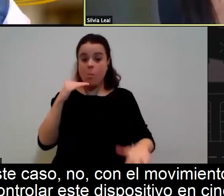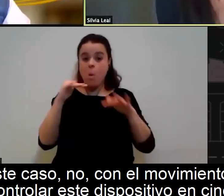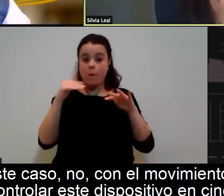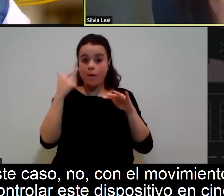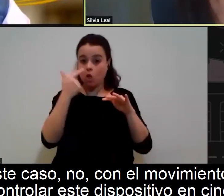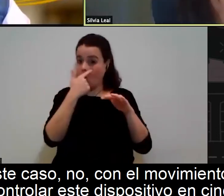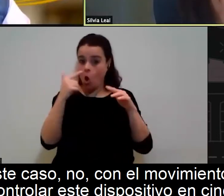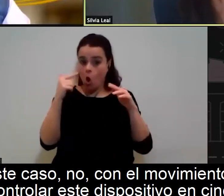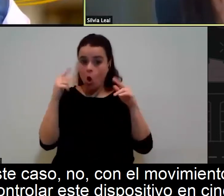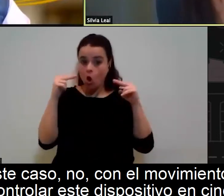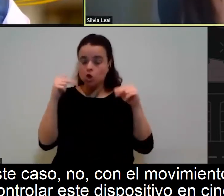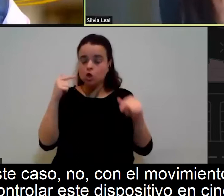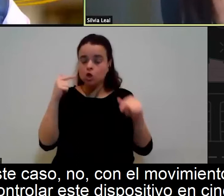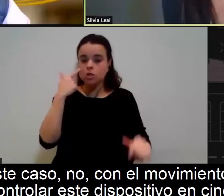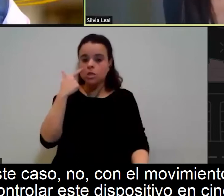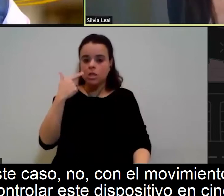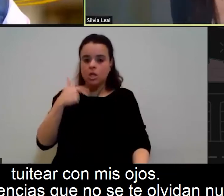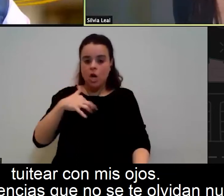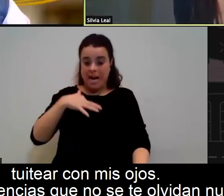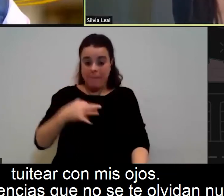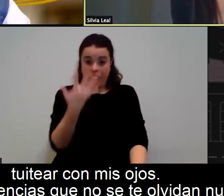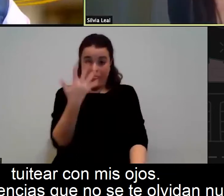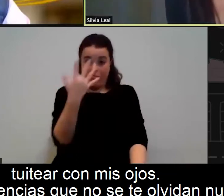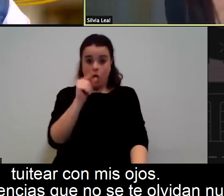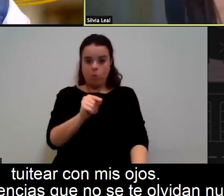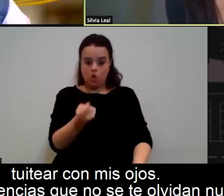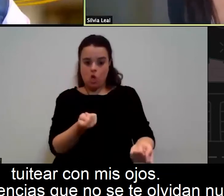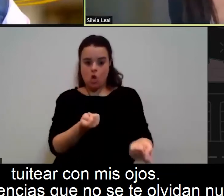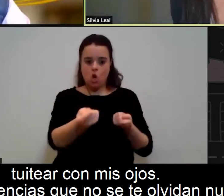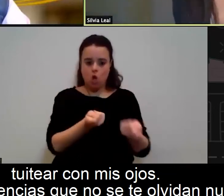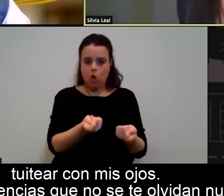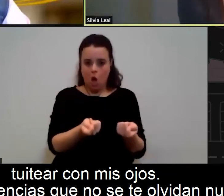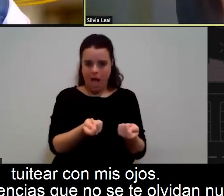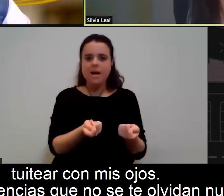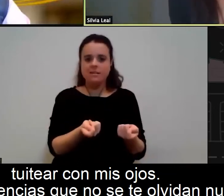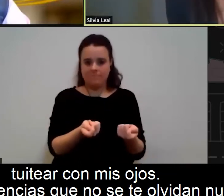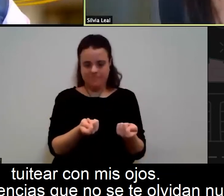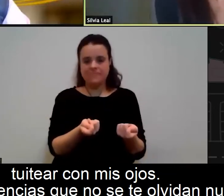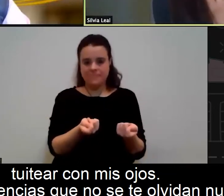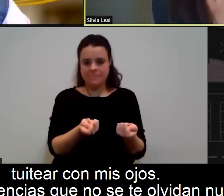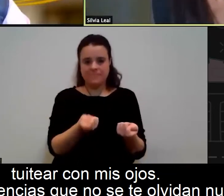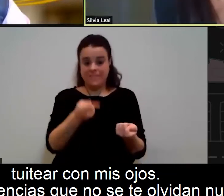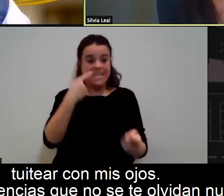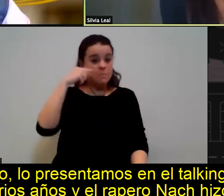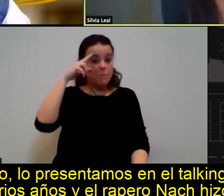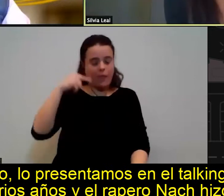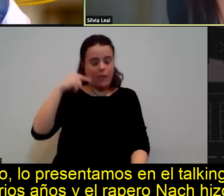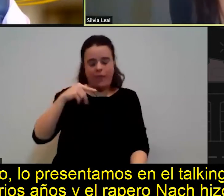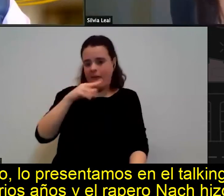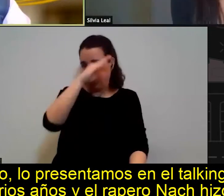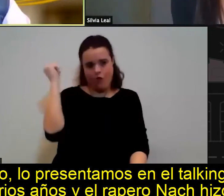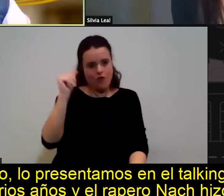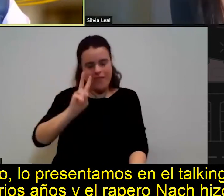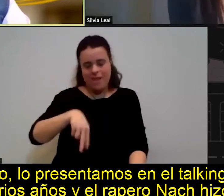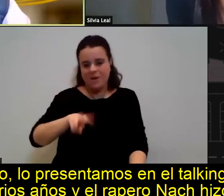controlar este dispositivo en 5 minutos y tuitear con mis ojos, ¿no? Entonces estas son experiencias que no se te olvidan nunca. Sí,